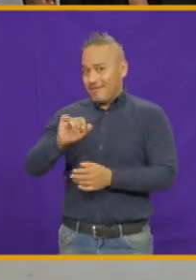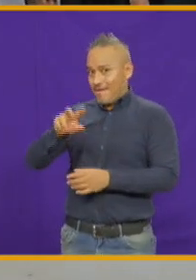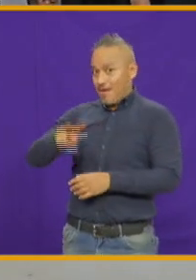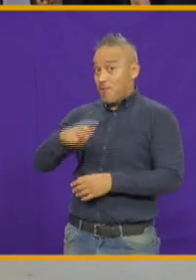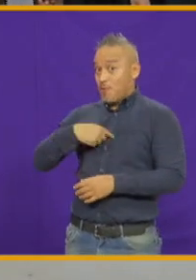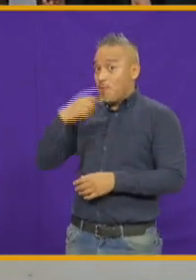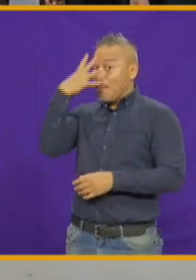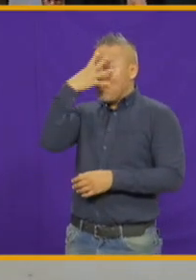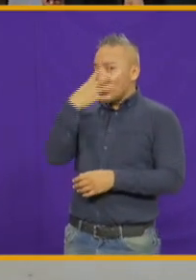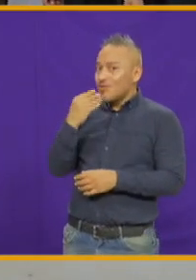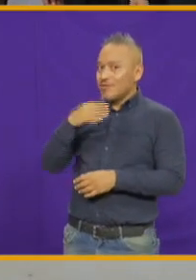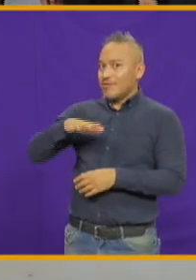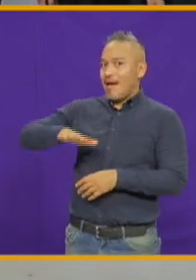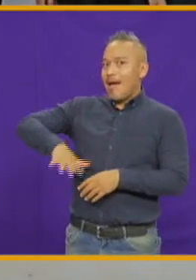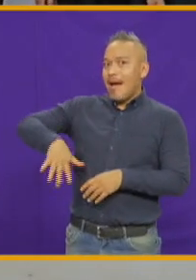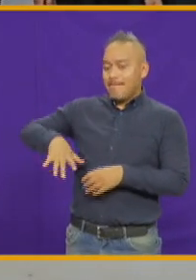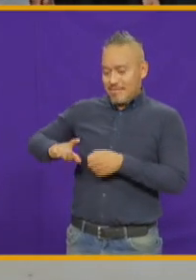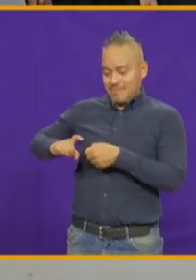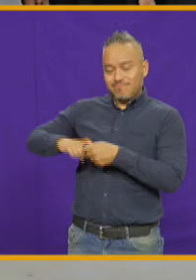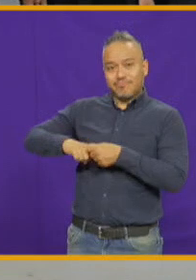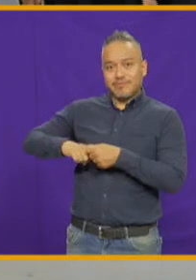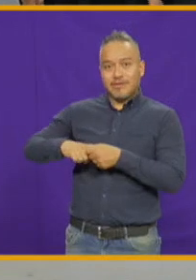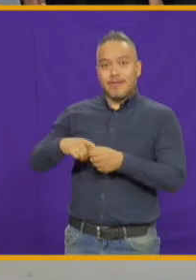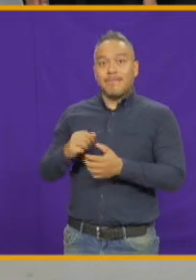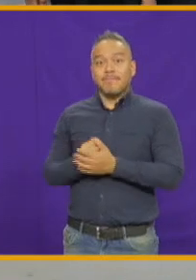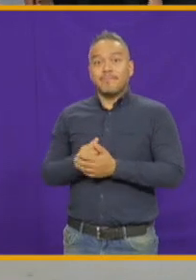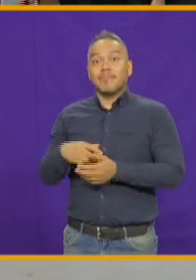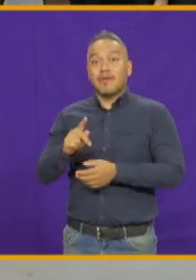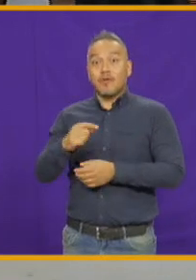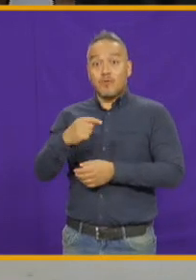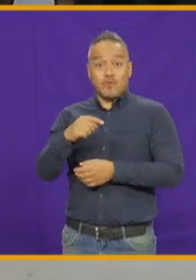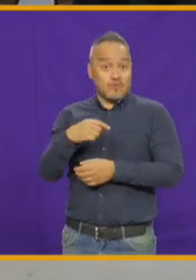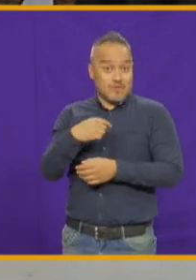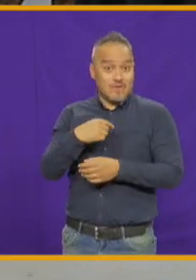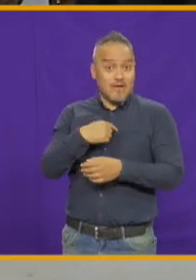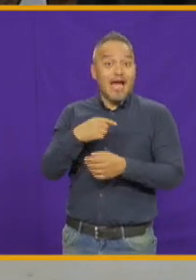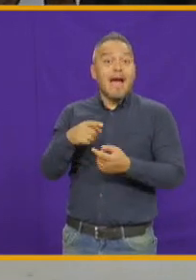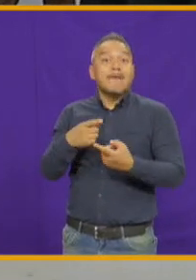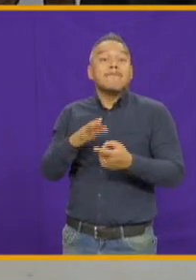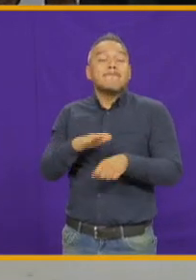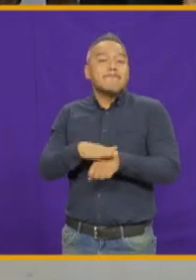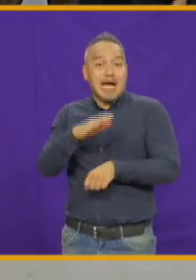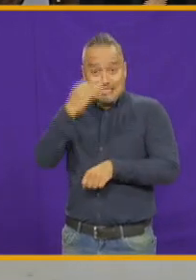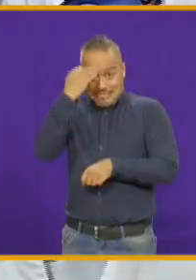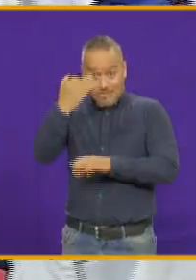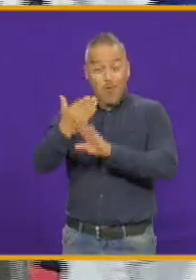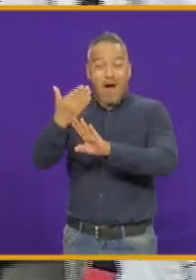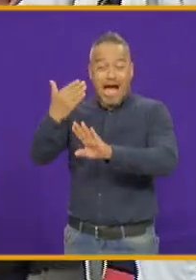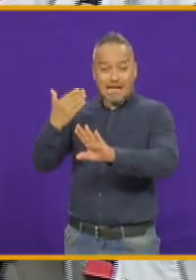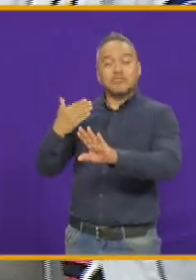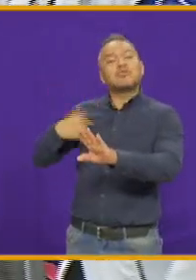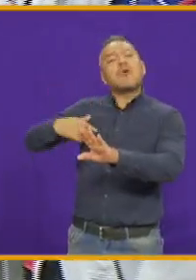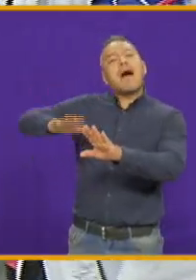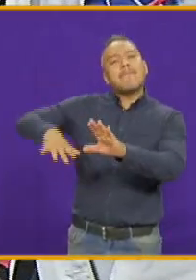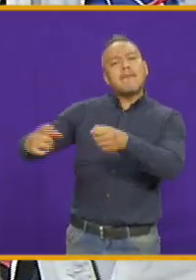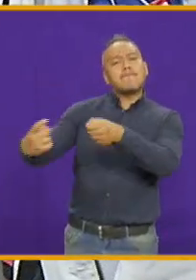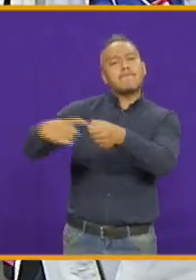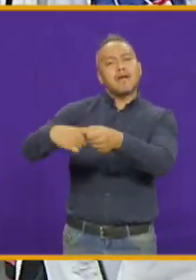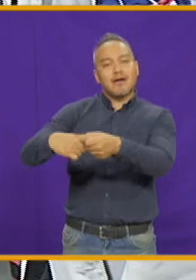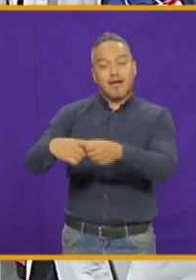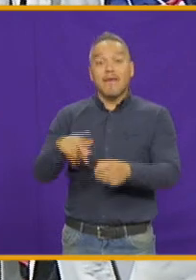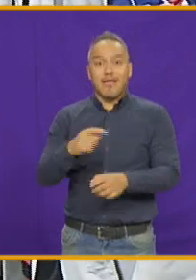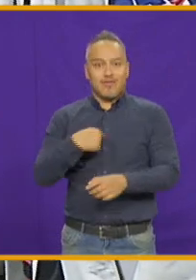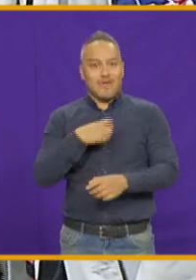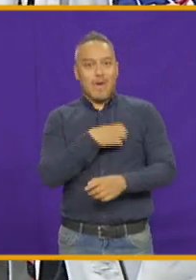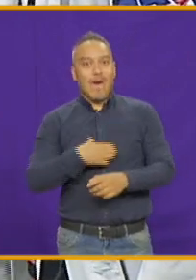entré en esta etapa ya este tiene más tiempo este proyecto y estoy muy contenta que